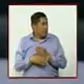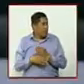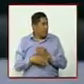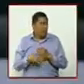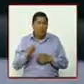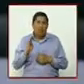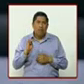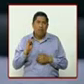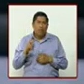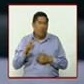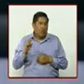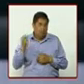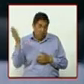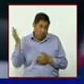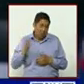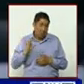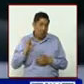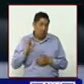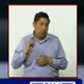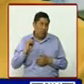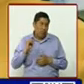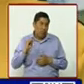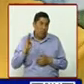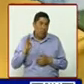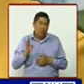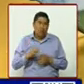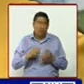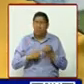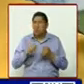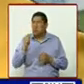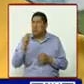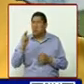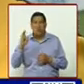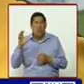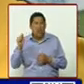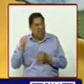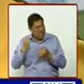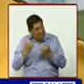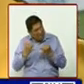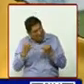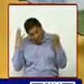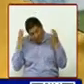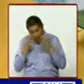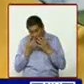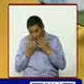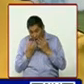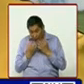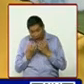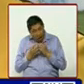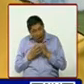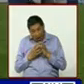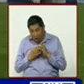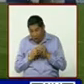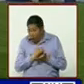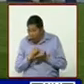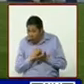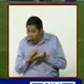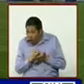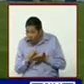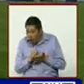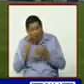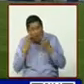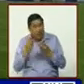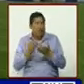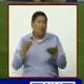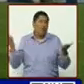Bielsa o de Klopp, entonces, inclusive Tuchel. Entonces uno como entrenador ya va y